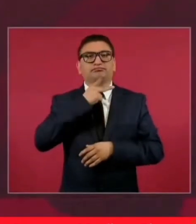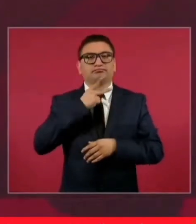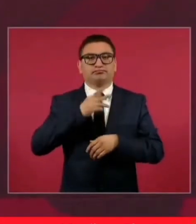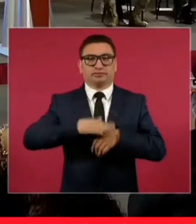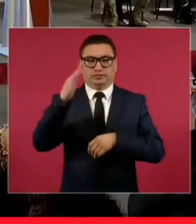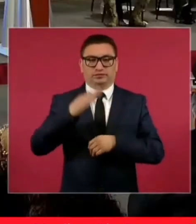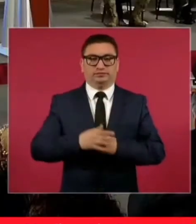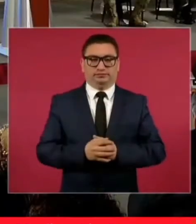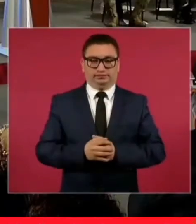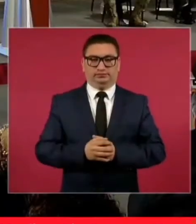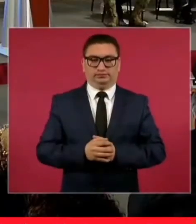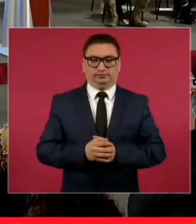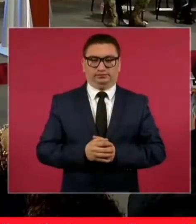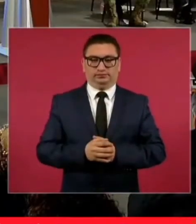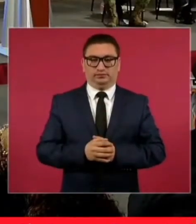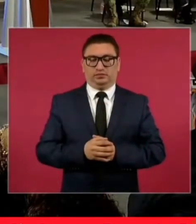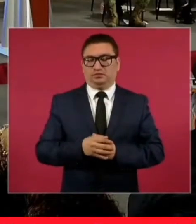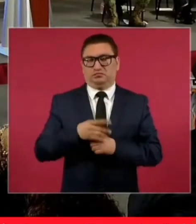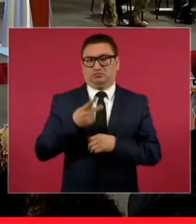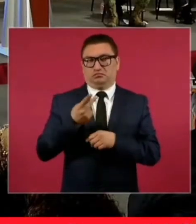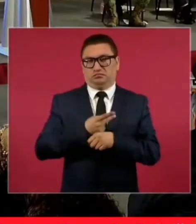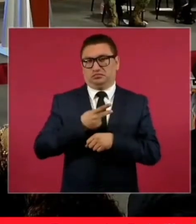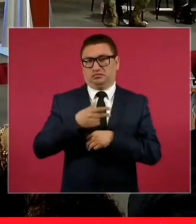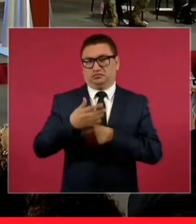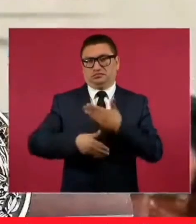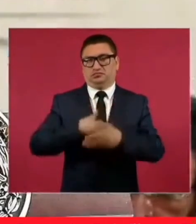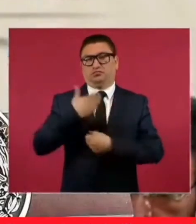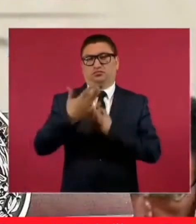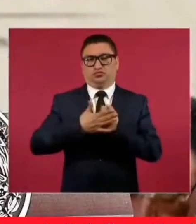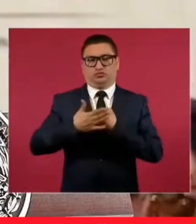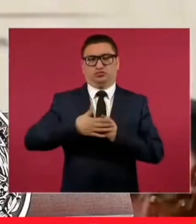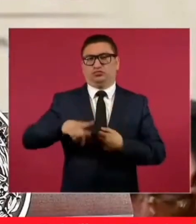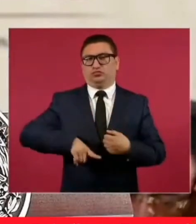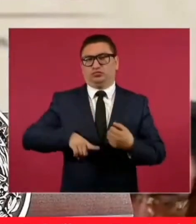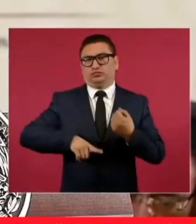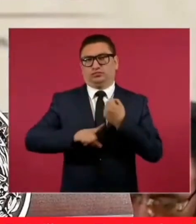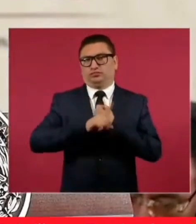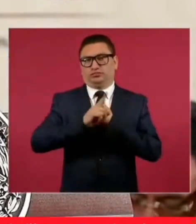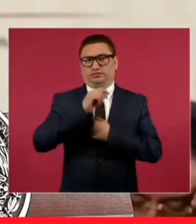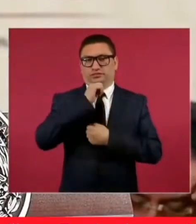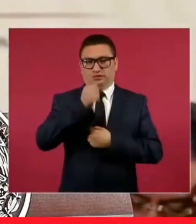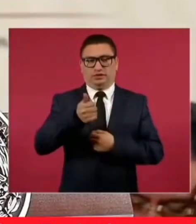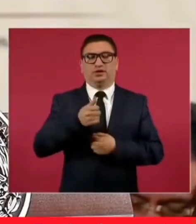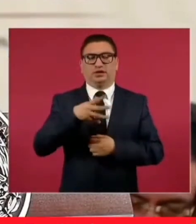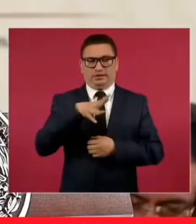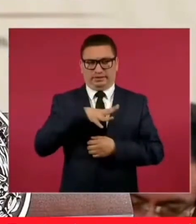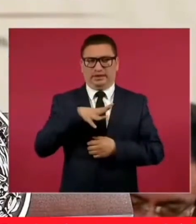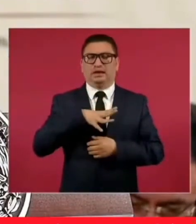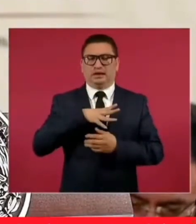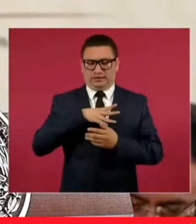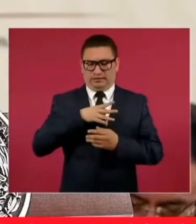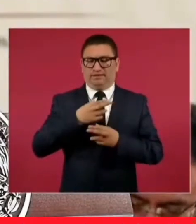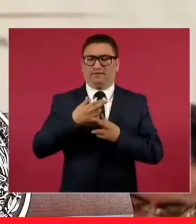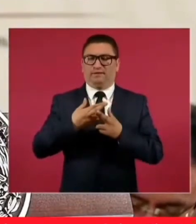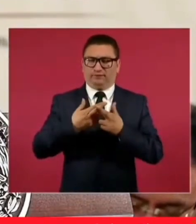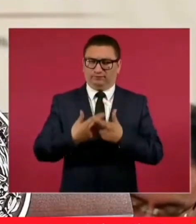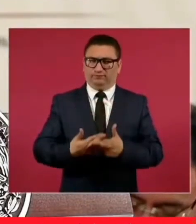O sea, no van a tener problema los próximos gobiernos. Hay petróleo